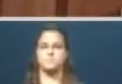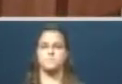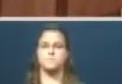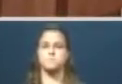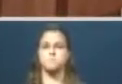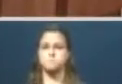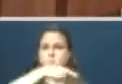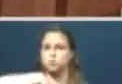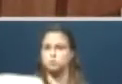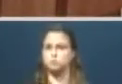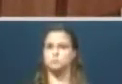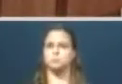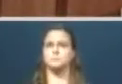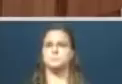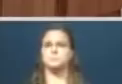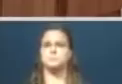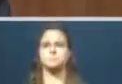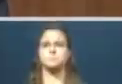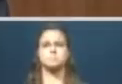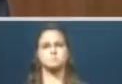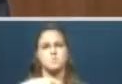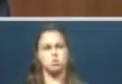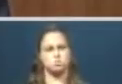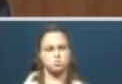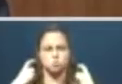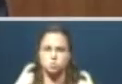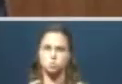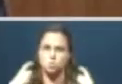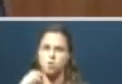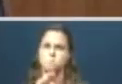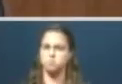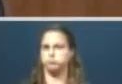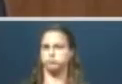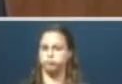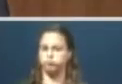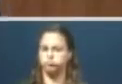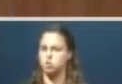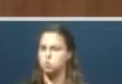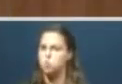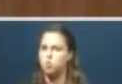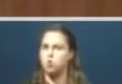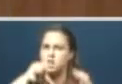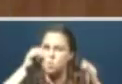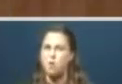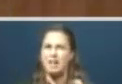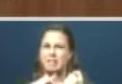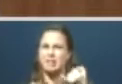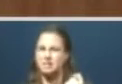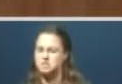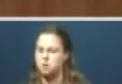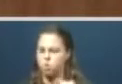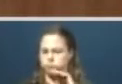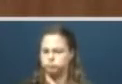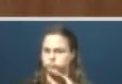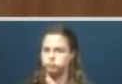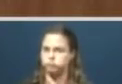nos estamos nos estamos esforzando para mantener su núcleo esencial a lo largo de todos estos años de crisis y